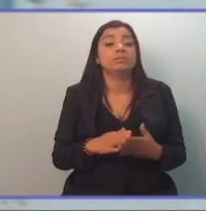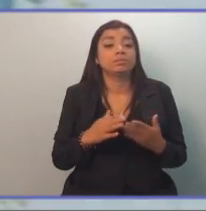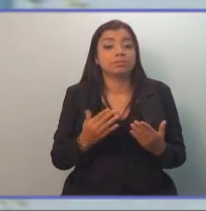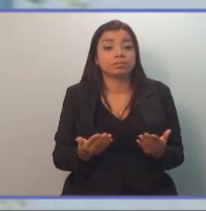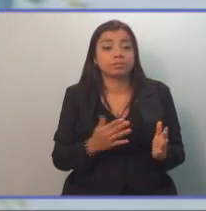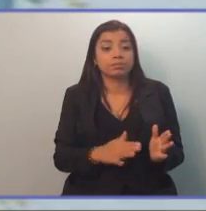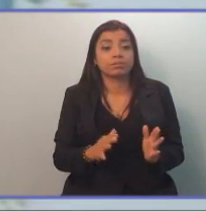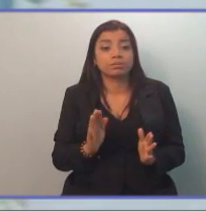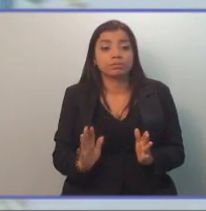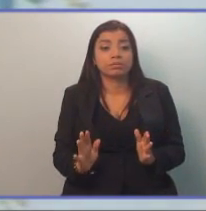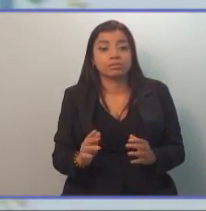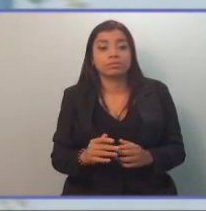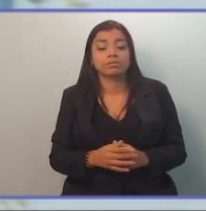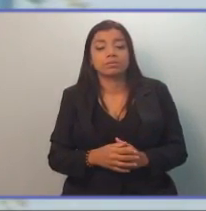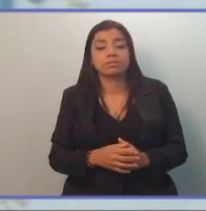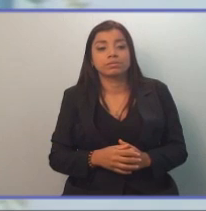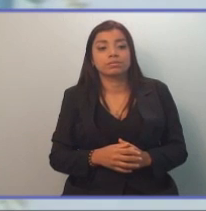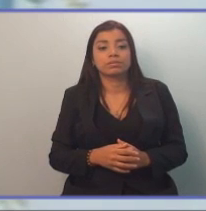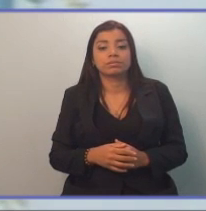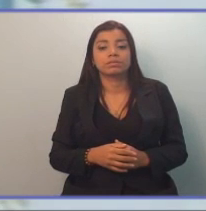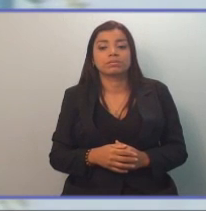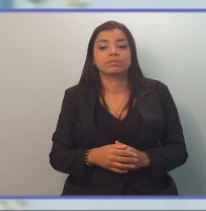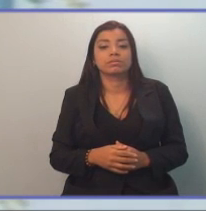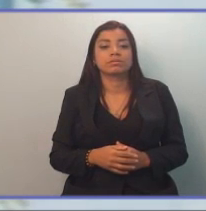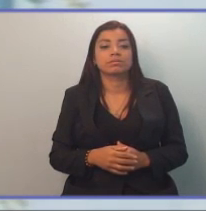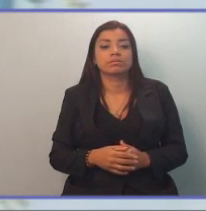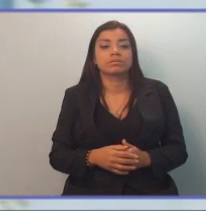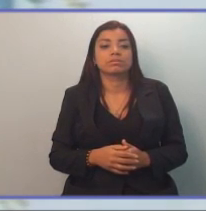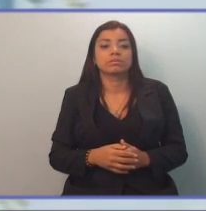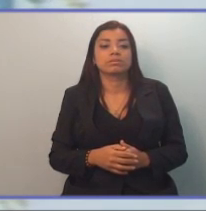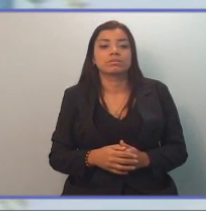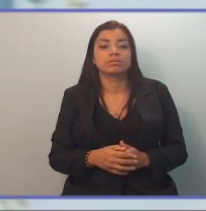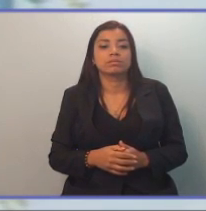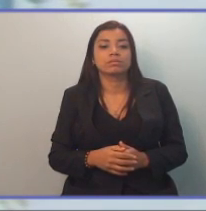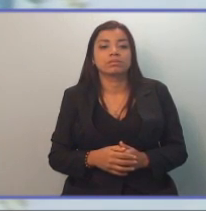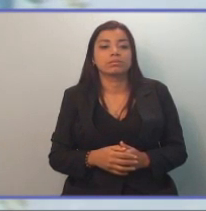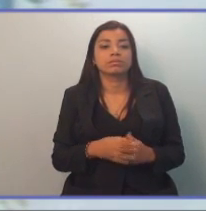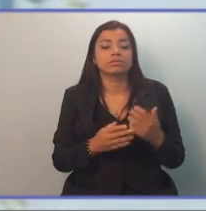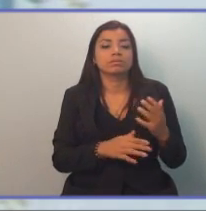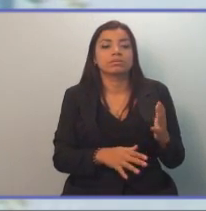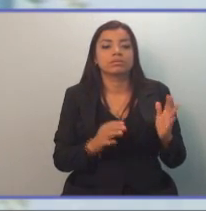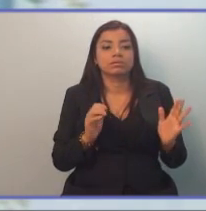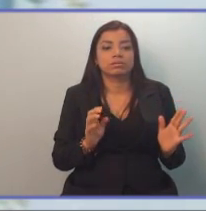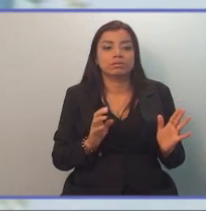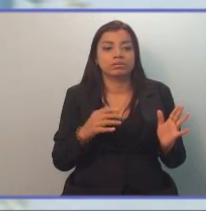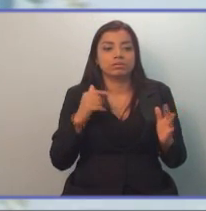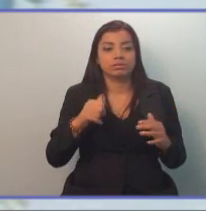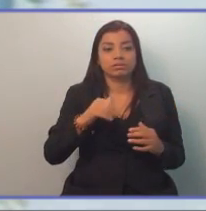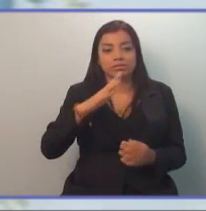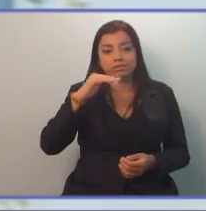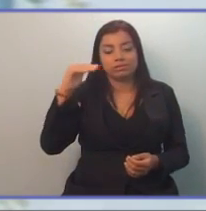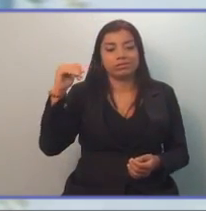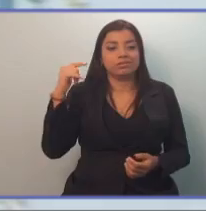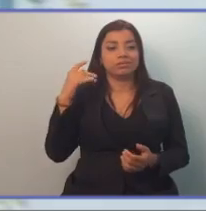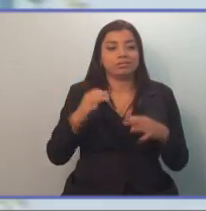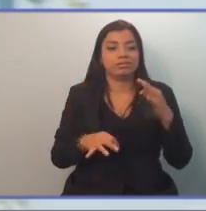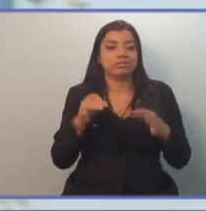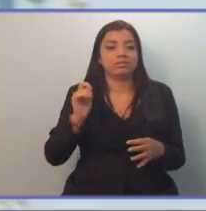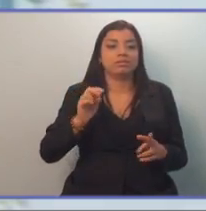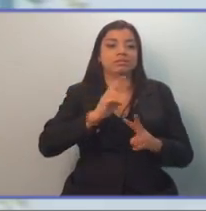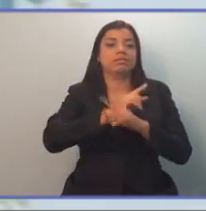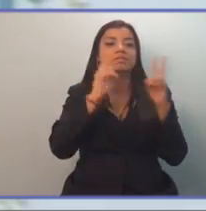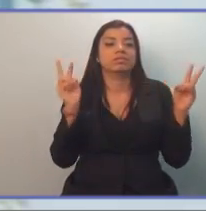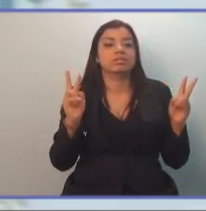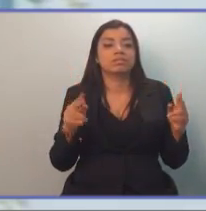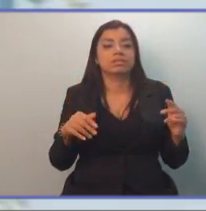de concentrar a jueces en un solo lugar. Entonces lo que hemos hecho es un estudio integral a nivel nacional de los juzgados de paz,